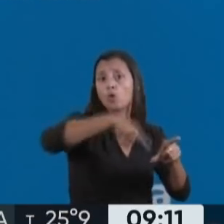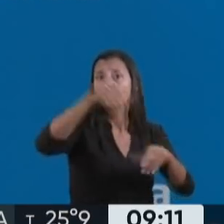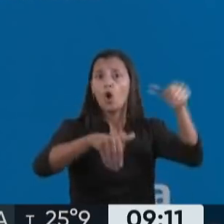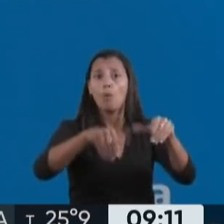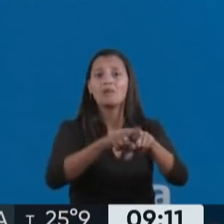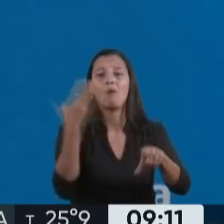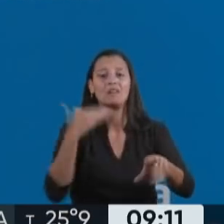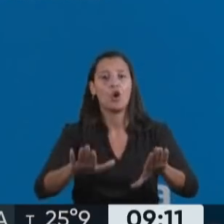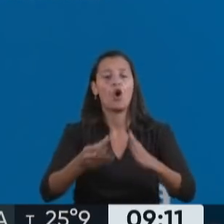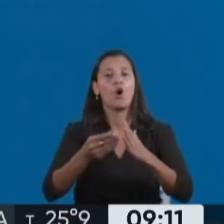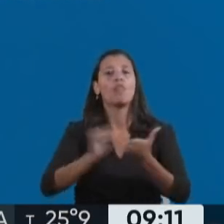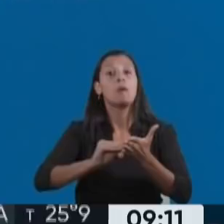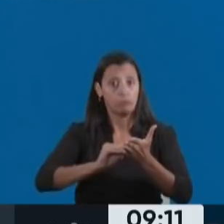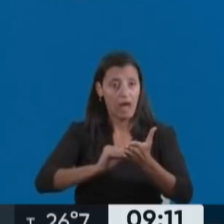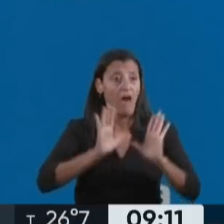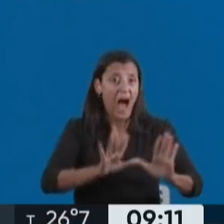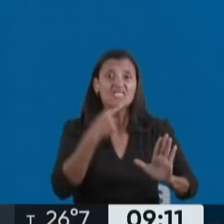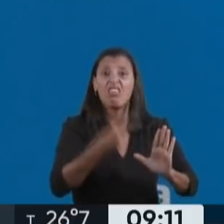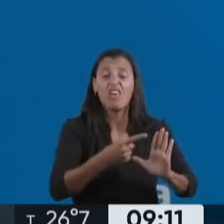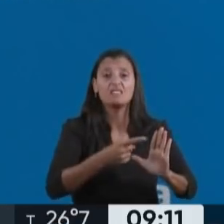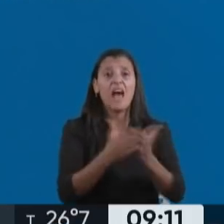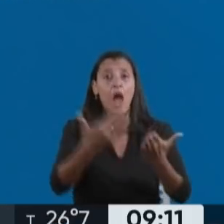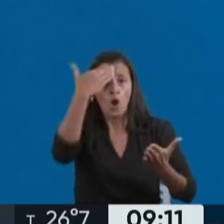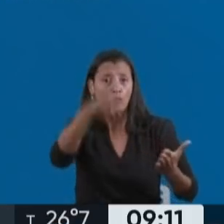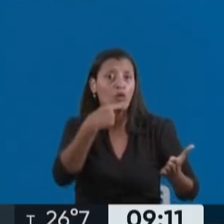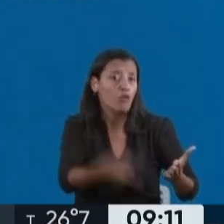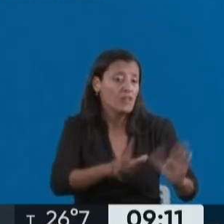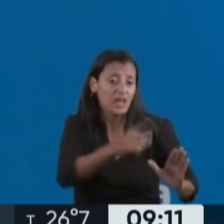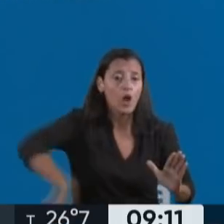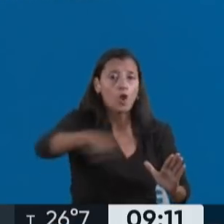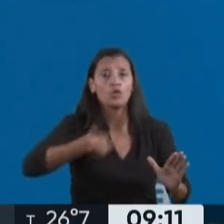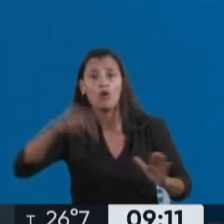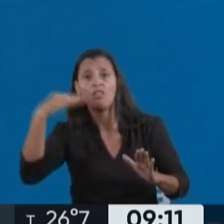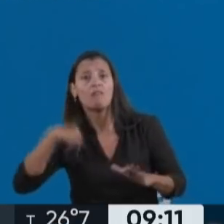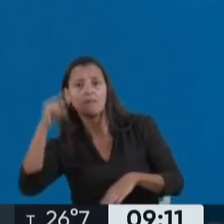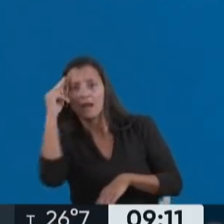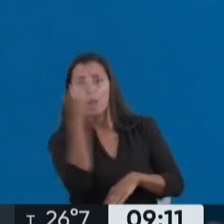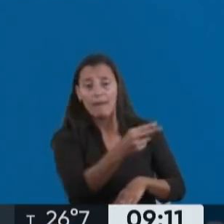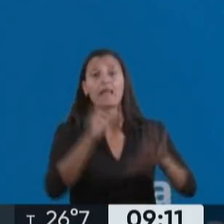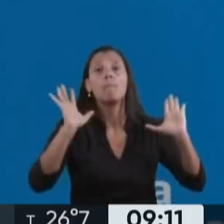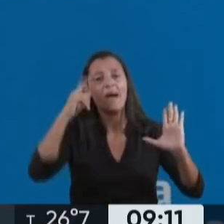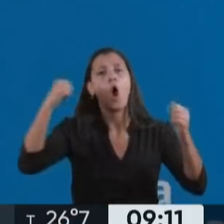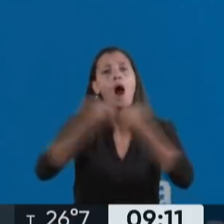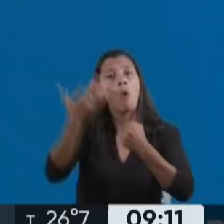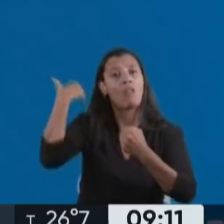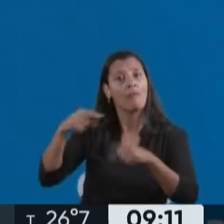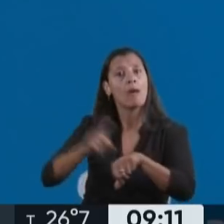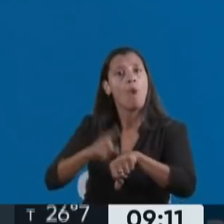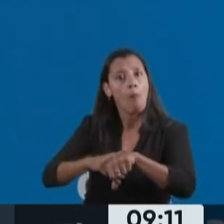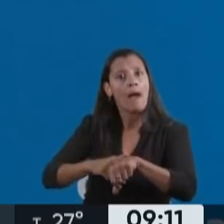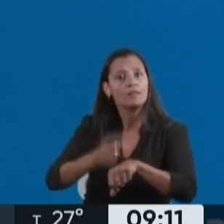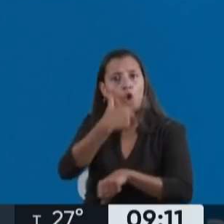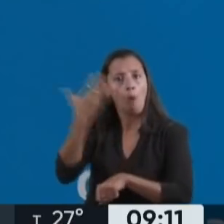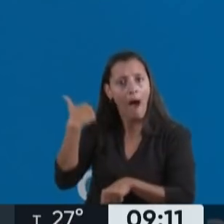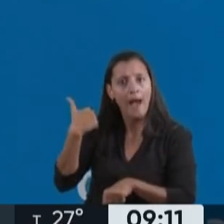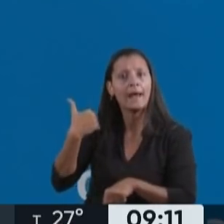cuando era diputada, porque así lo dice también la Constitución de la Nación Argentina, aunque el acuerdo que se tomó durante el gobierno de Mauricio Macri con el Fondo